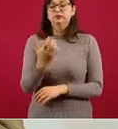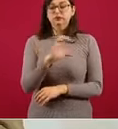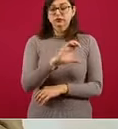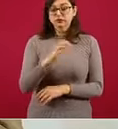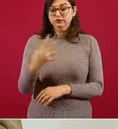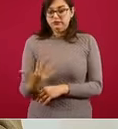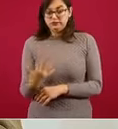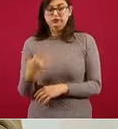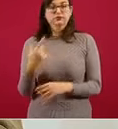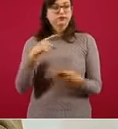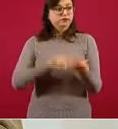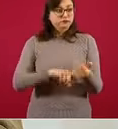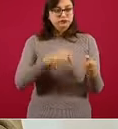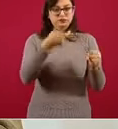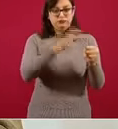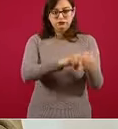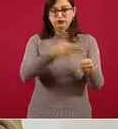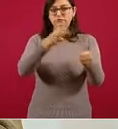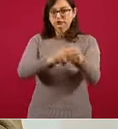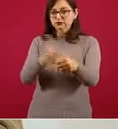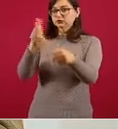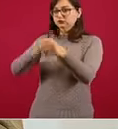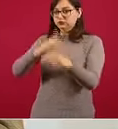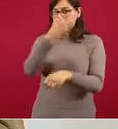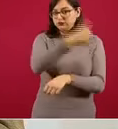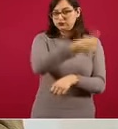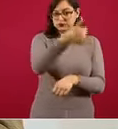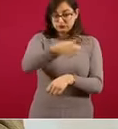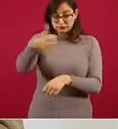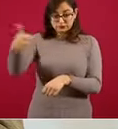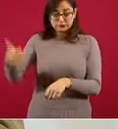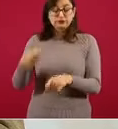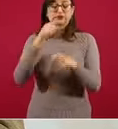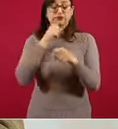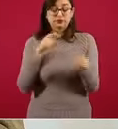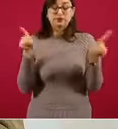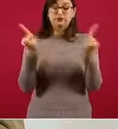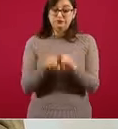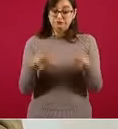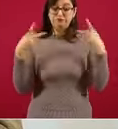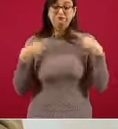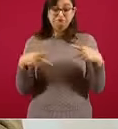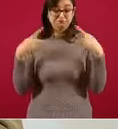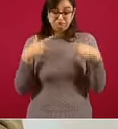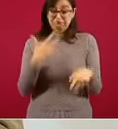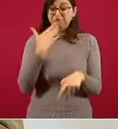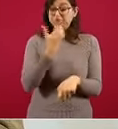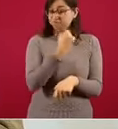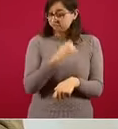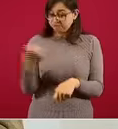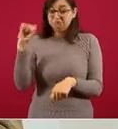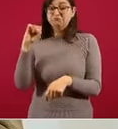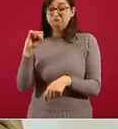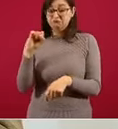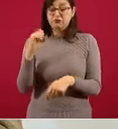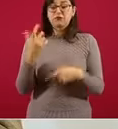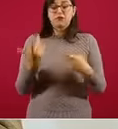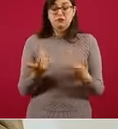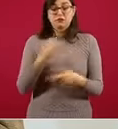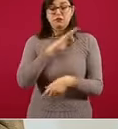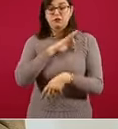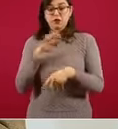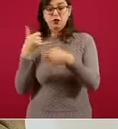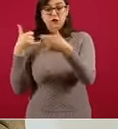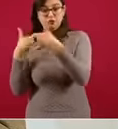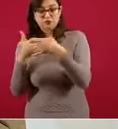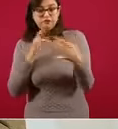las instituciones, y tenemos también personal capacitado, en general personal de salud que puede hablar, ya